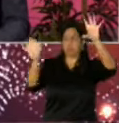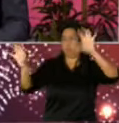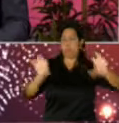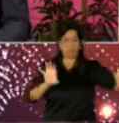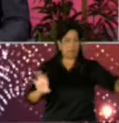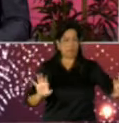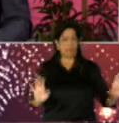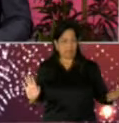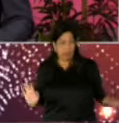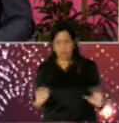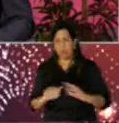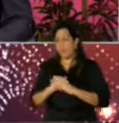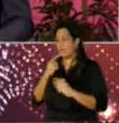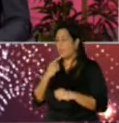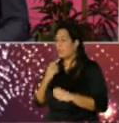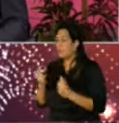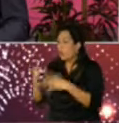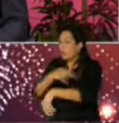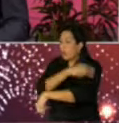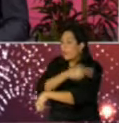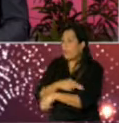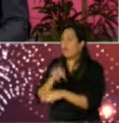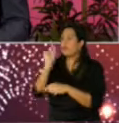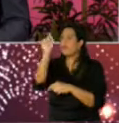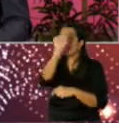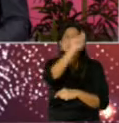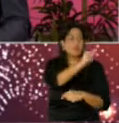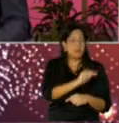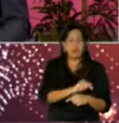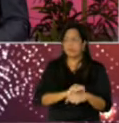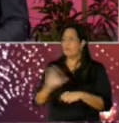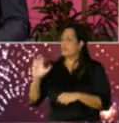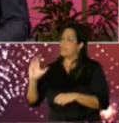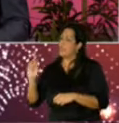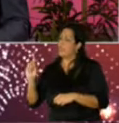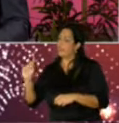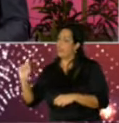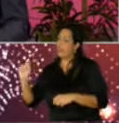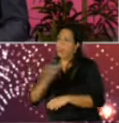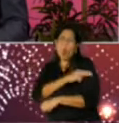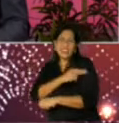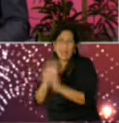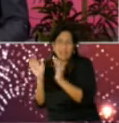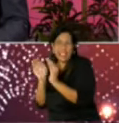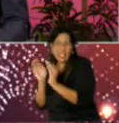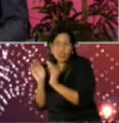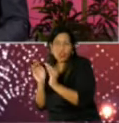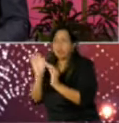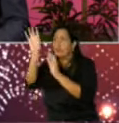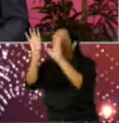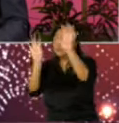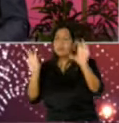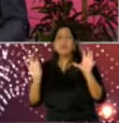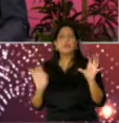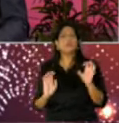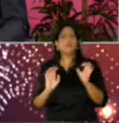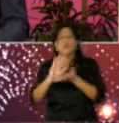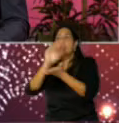a base de los hospitales, de los CDT, los centros de tratamiento, etcétera, ellos